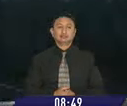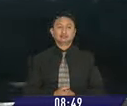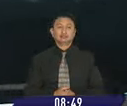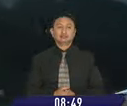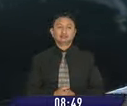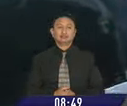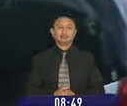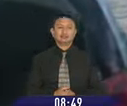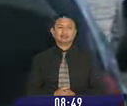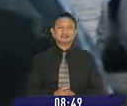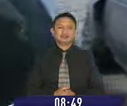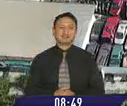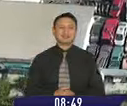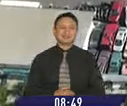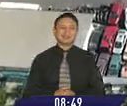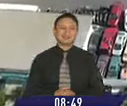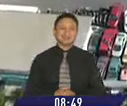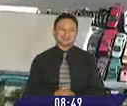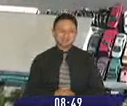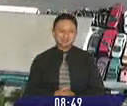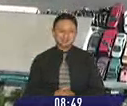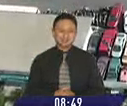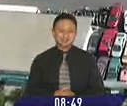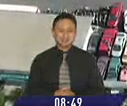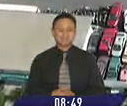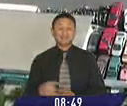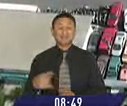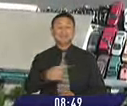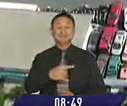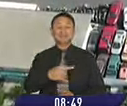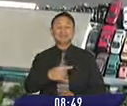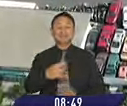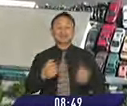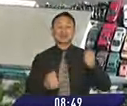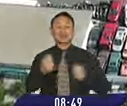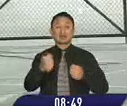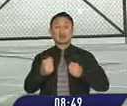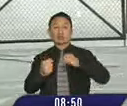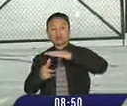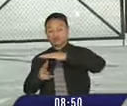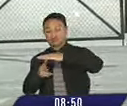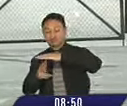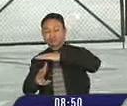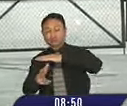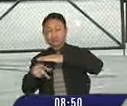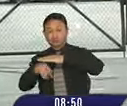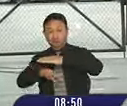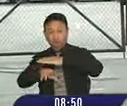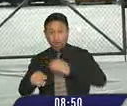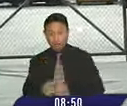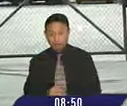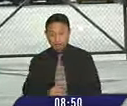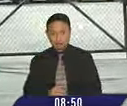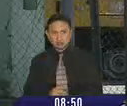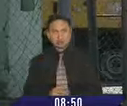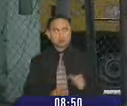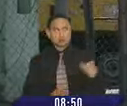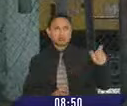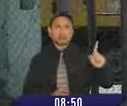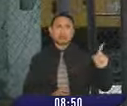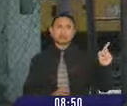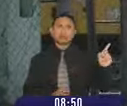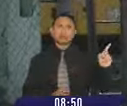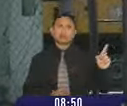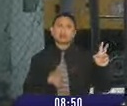El robo de un automóvil de uno de los patios de retención vehicular en Quito ha encendido las alarmas sobre los presuntos actos